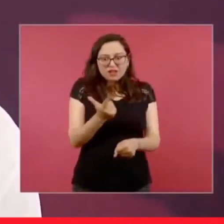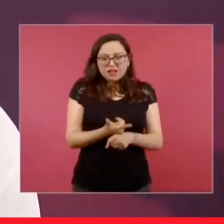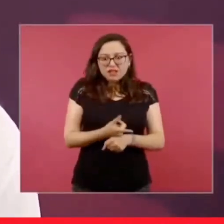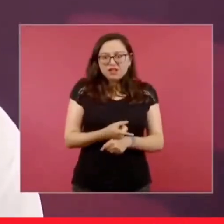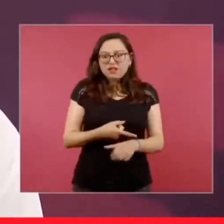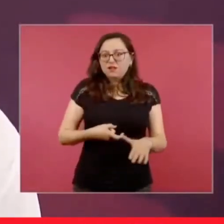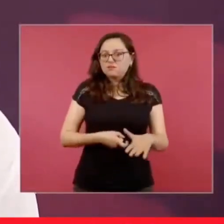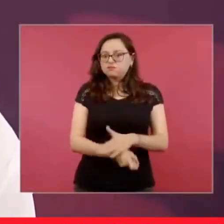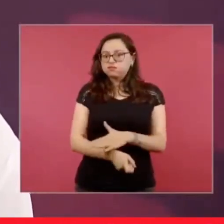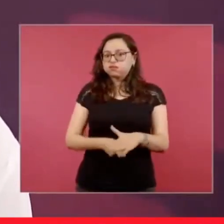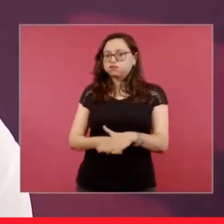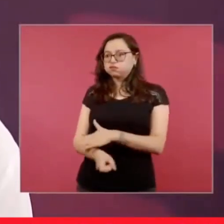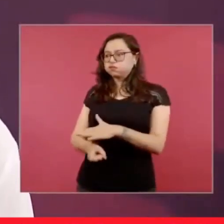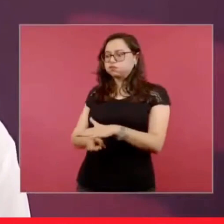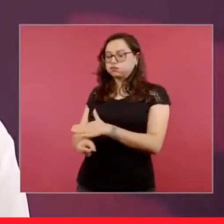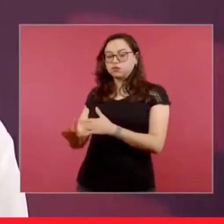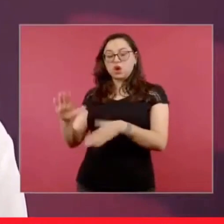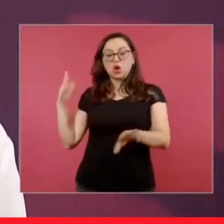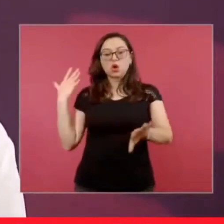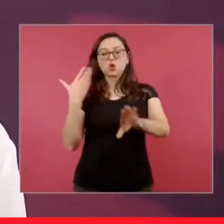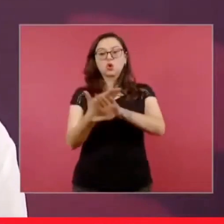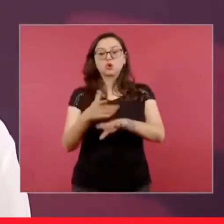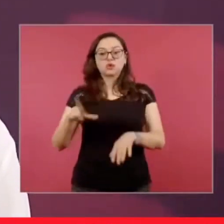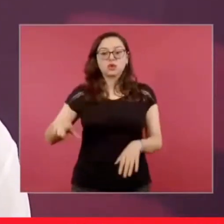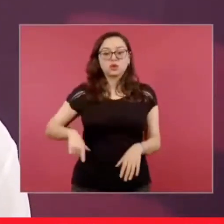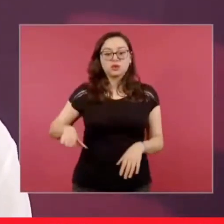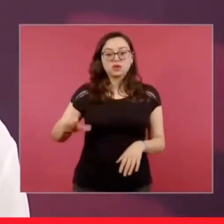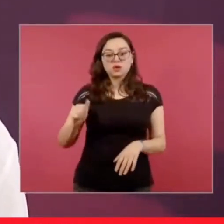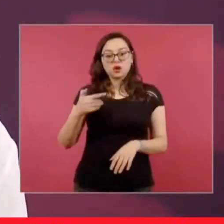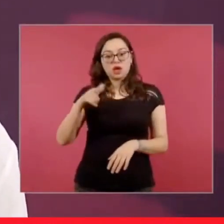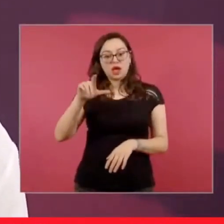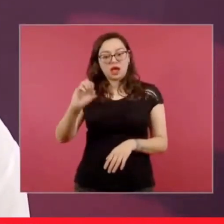todo el pueblo de México sepa de